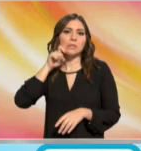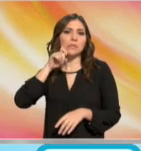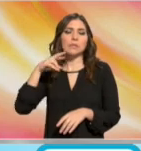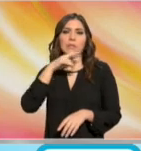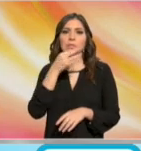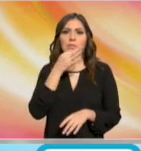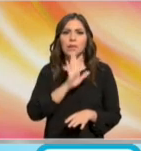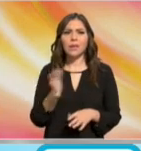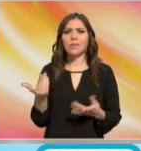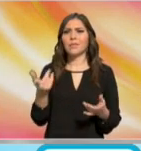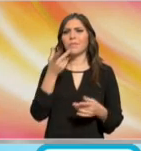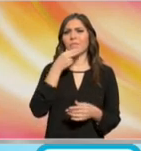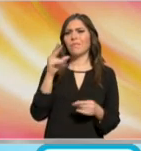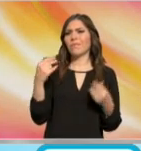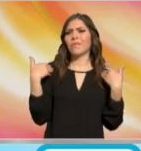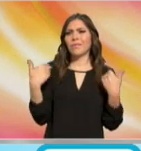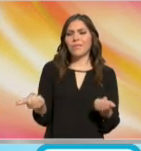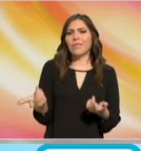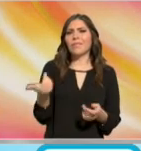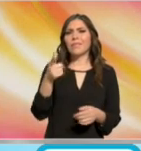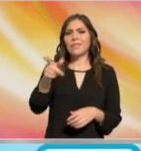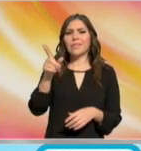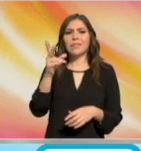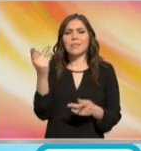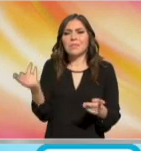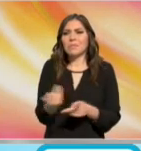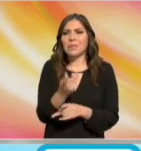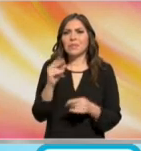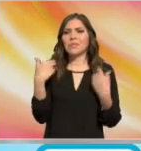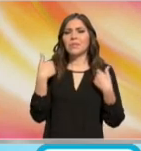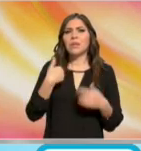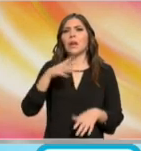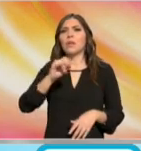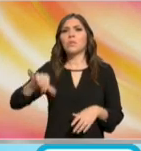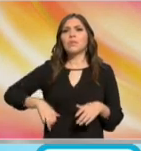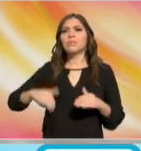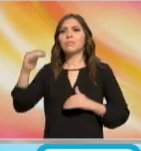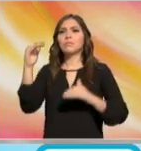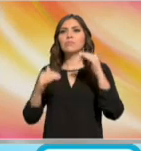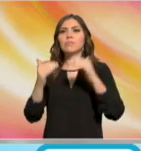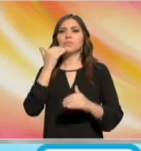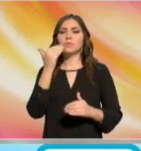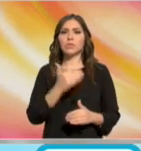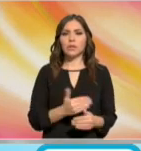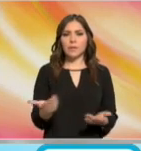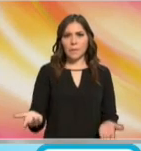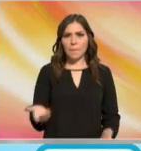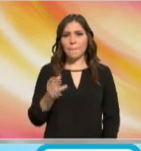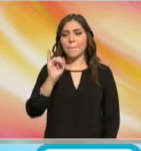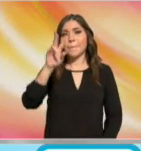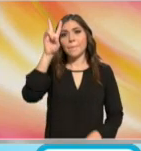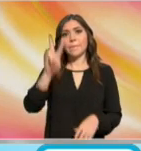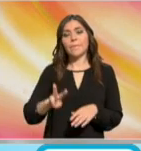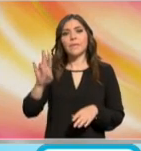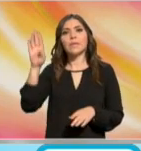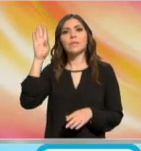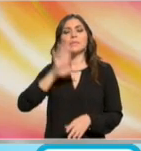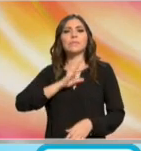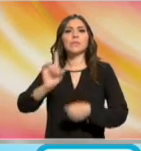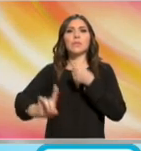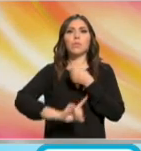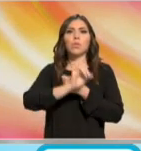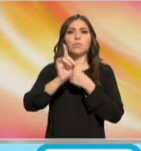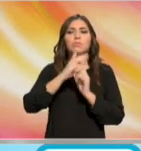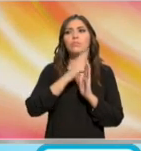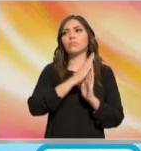pasa? Es frígida, ya no me quiere, no le intereso, en fin. Pero son como extremos en esta lo que Absolutamente. Entonces, ¿qué tenemos que